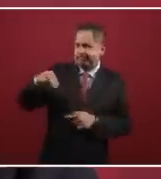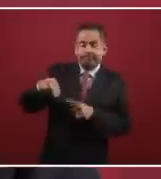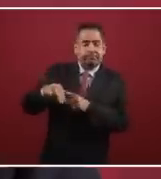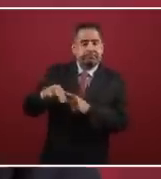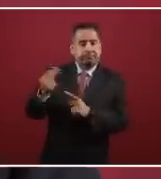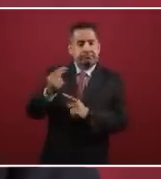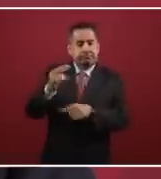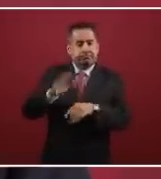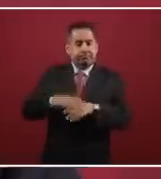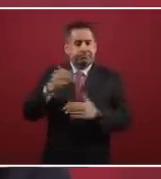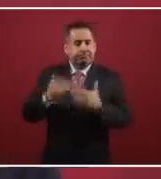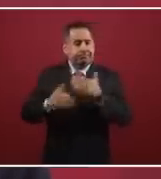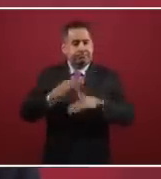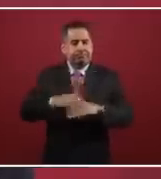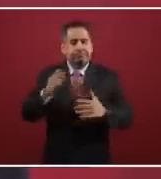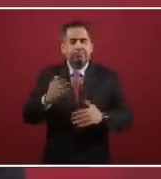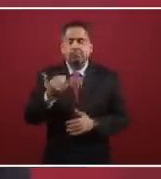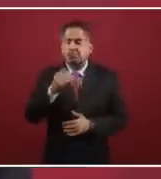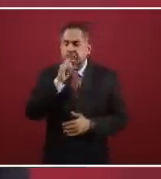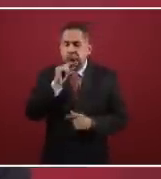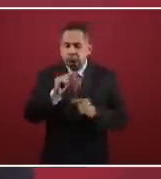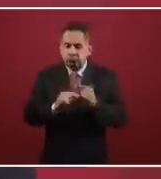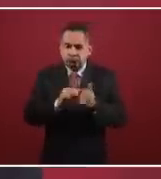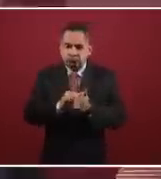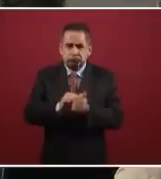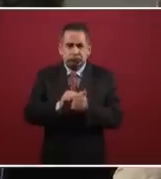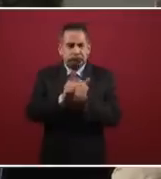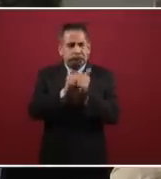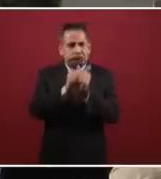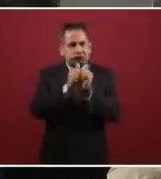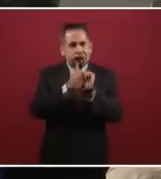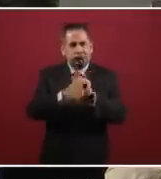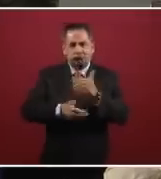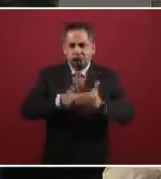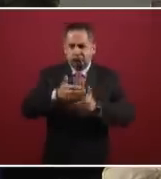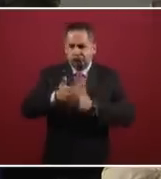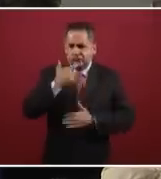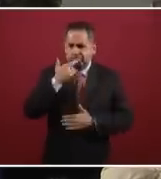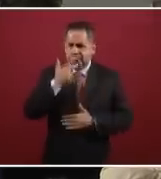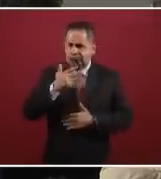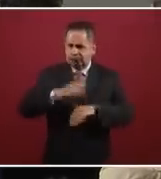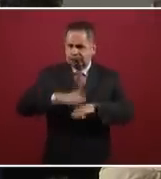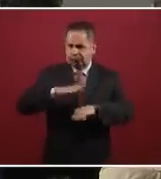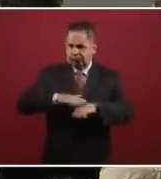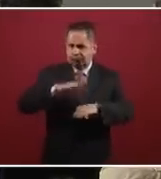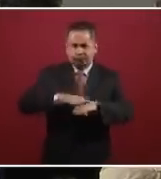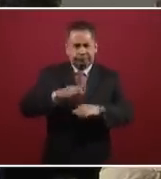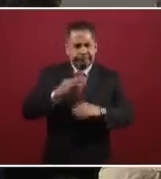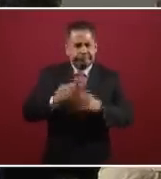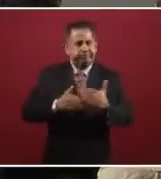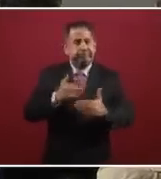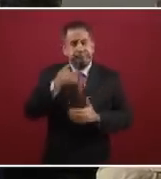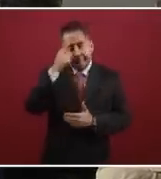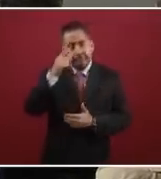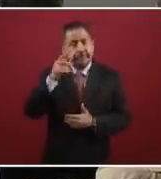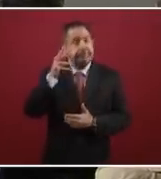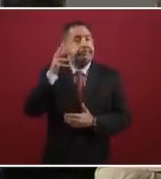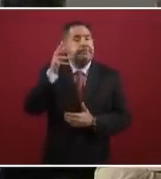y va a ir creciendo cada vez más hasta llegar a